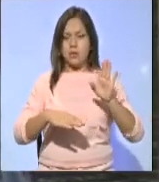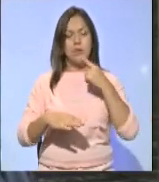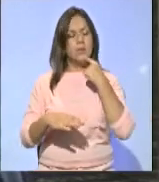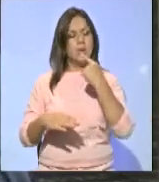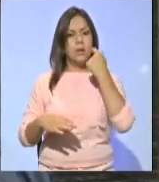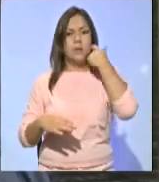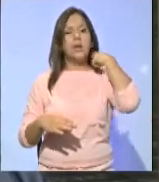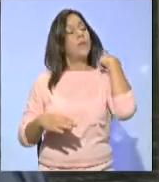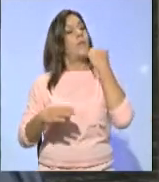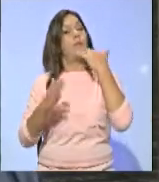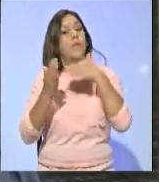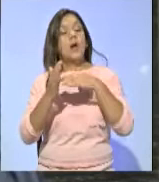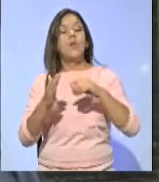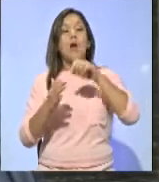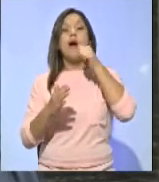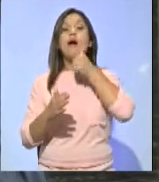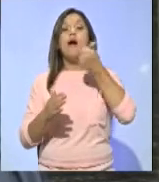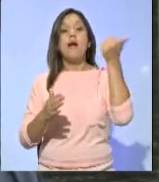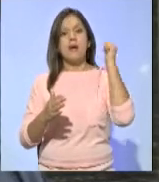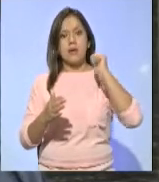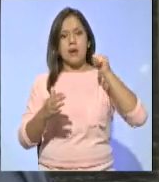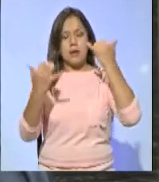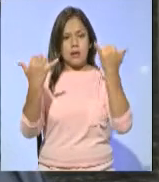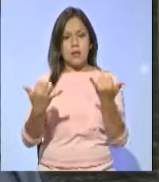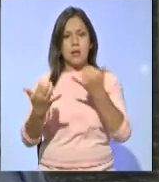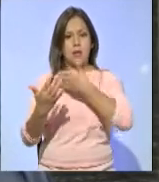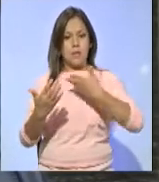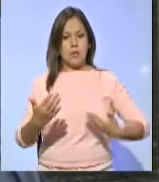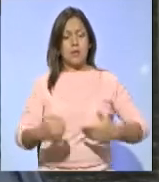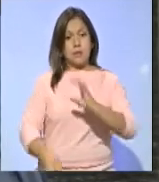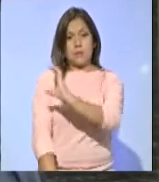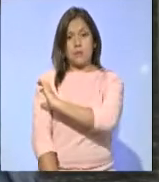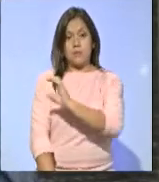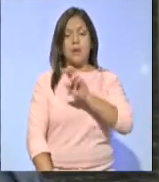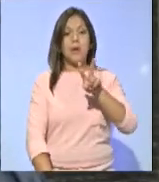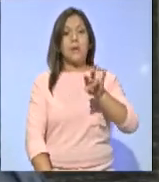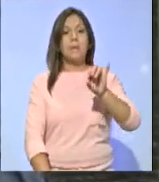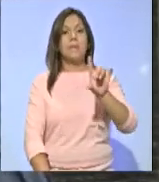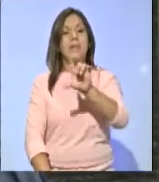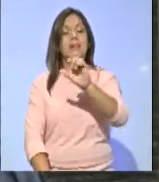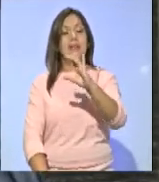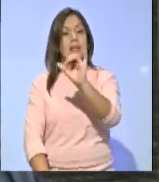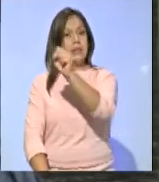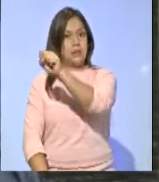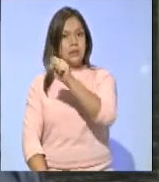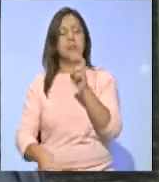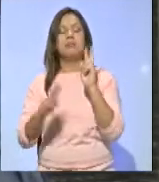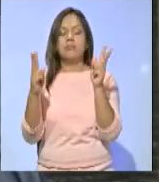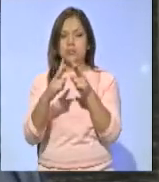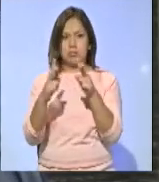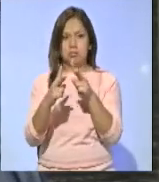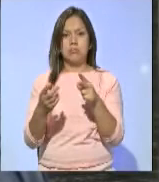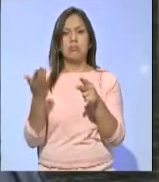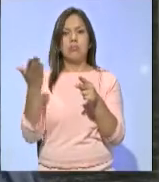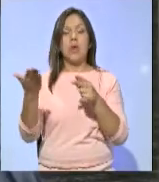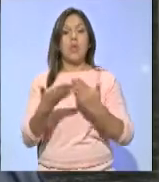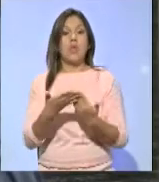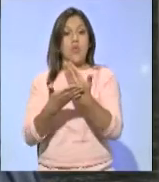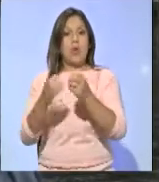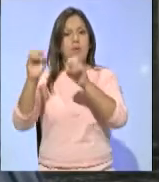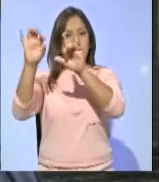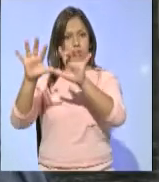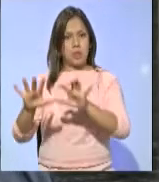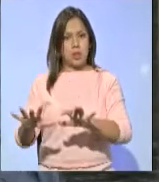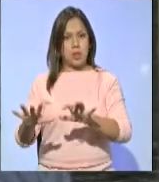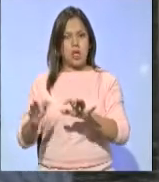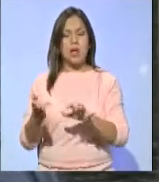ejemplo, el día de ayer, la actual presidenta del Consejo Nacional Electoral, Nubia Villacís, reconoció a Ricardo Zambrano como el nuevo secretario